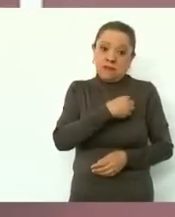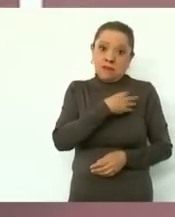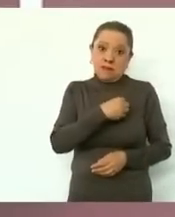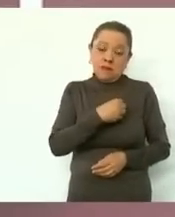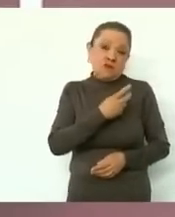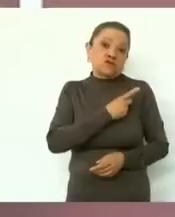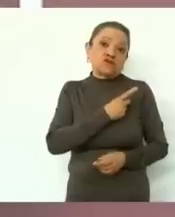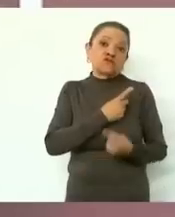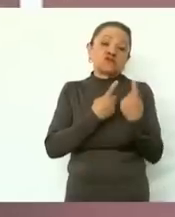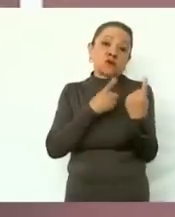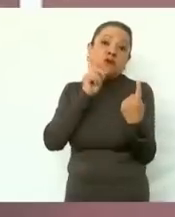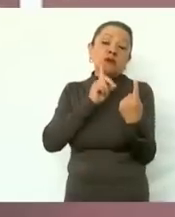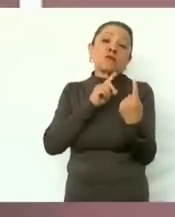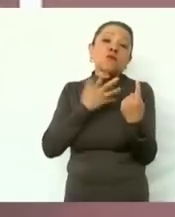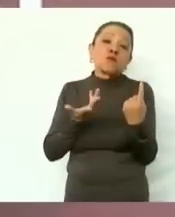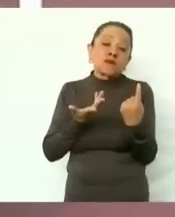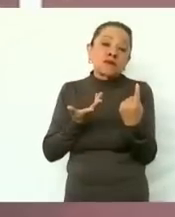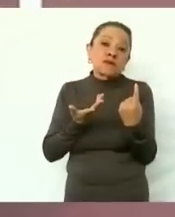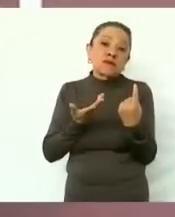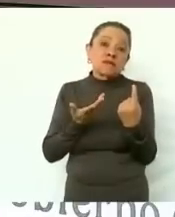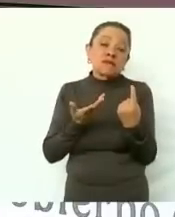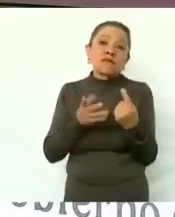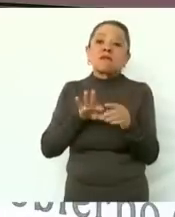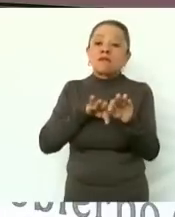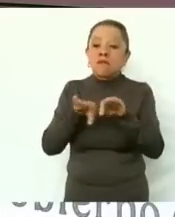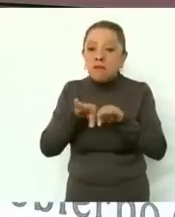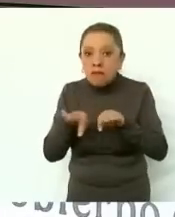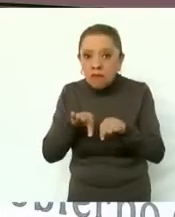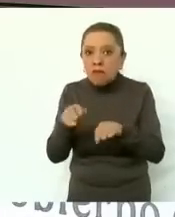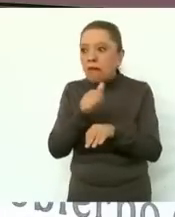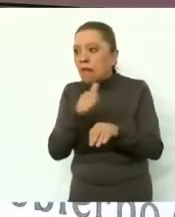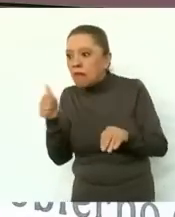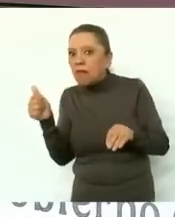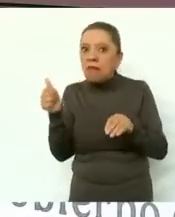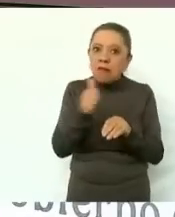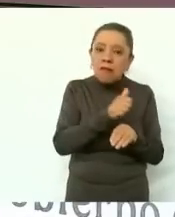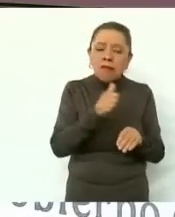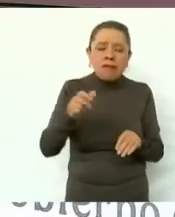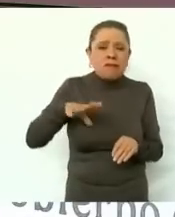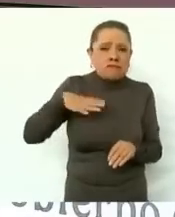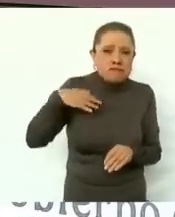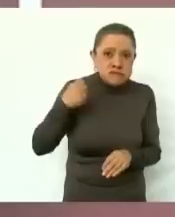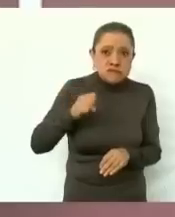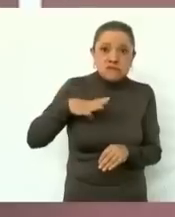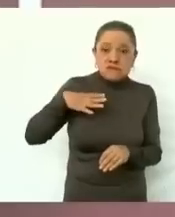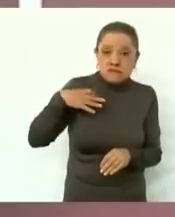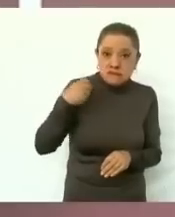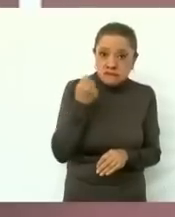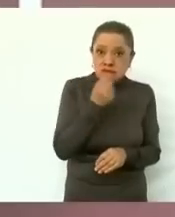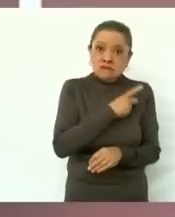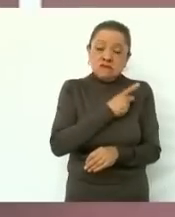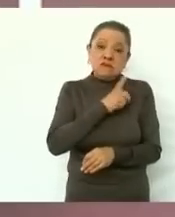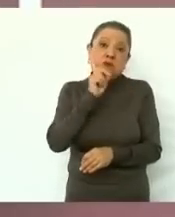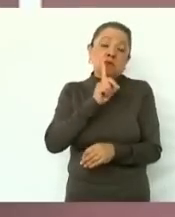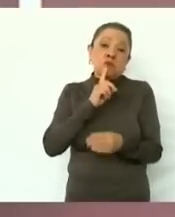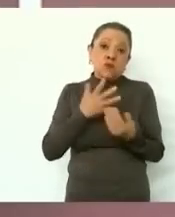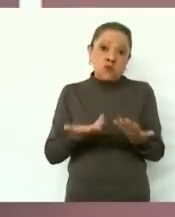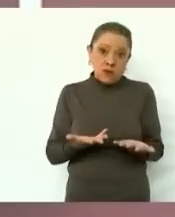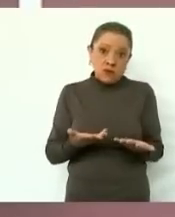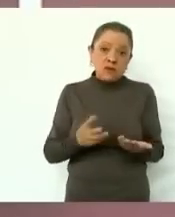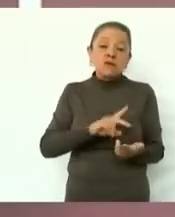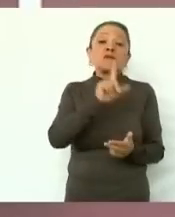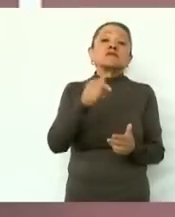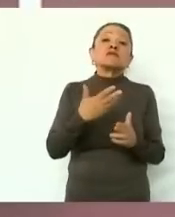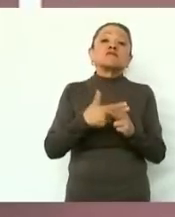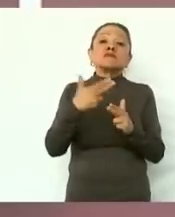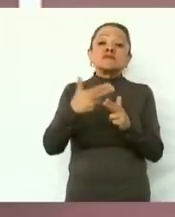solas, trabajando, regresando, con mucho esfuerzo. Llegamos a los 60